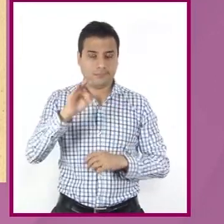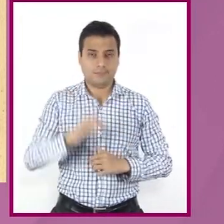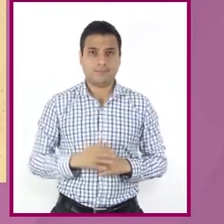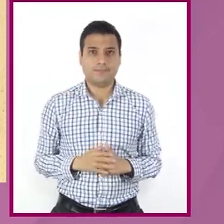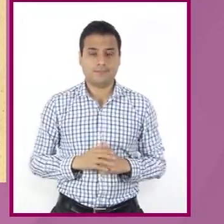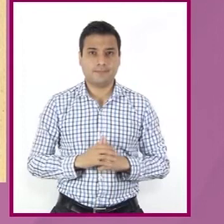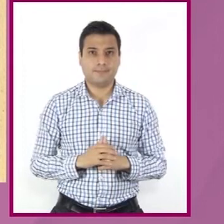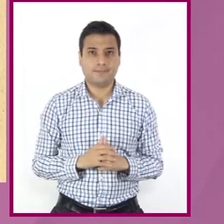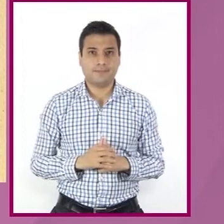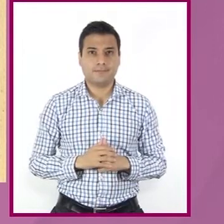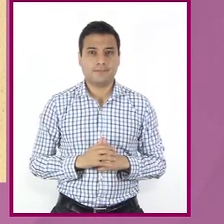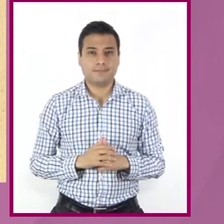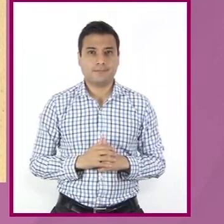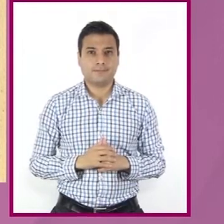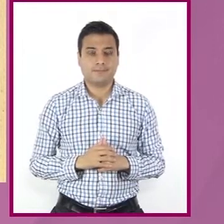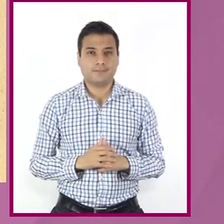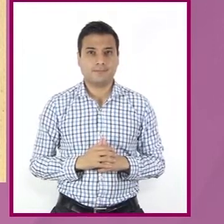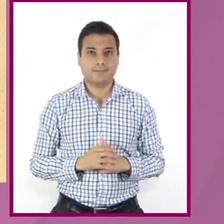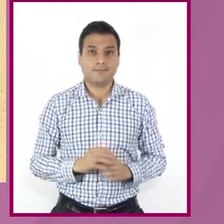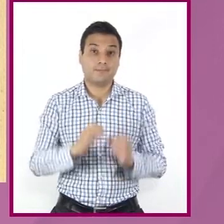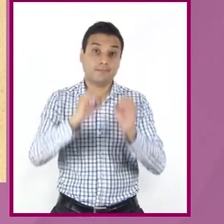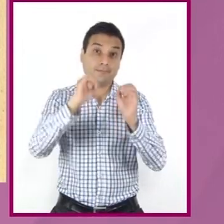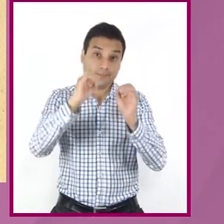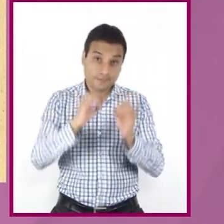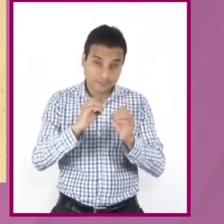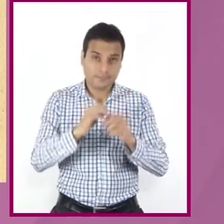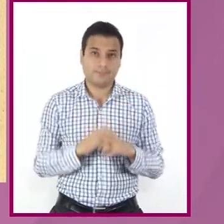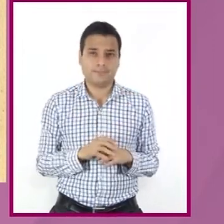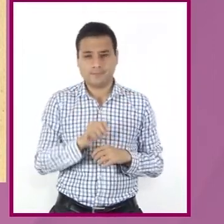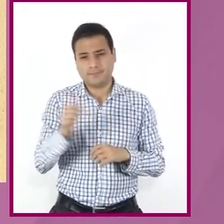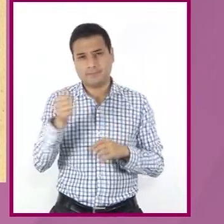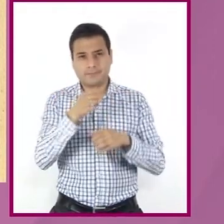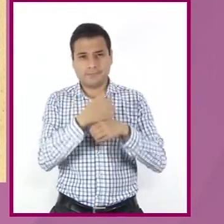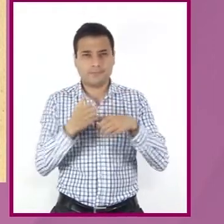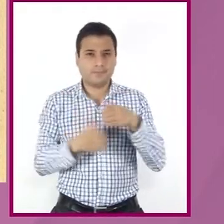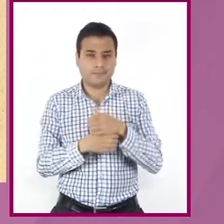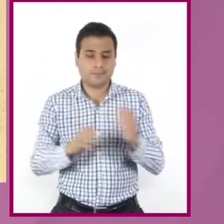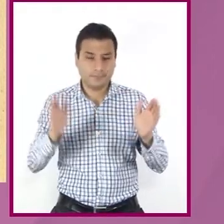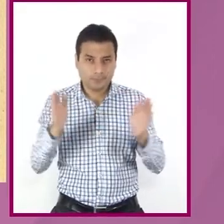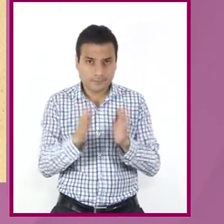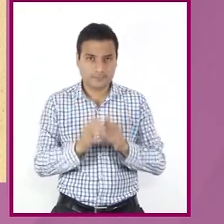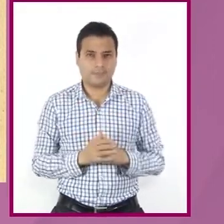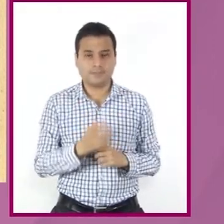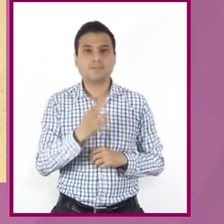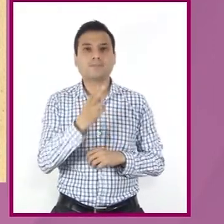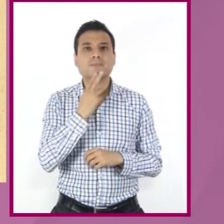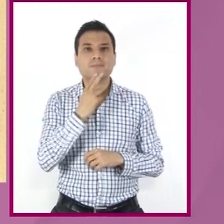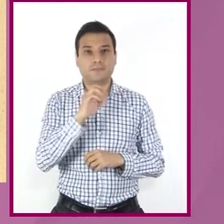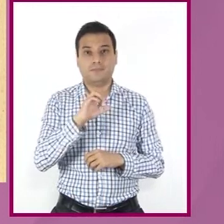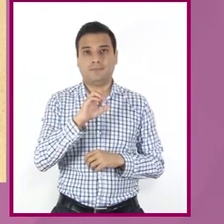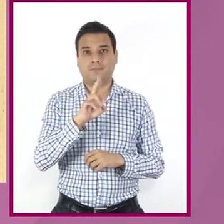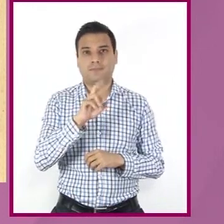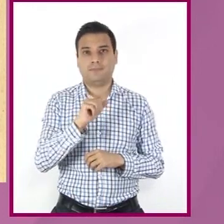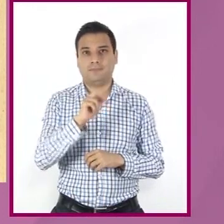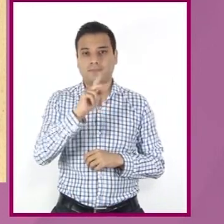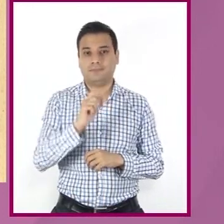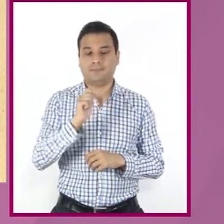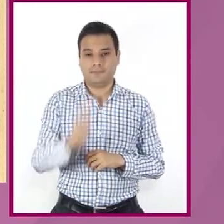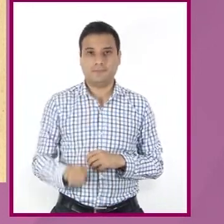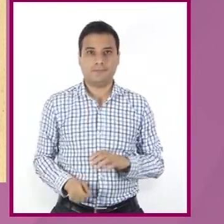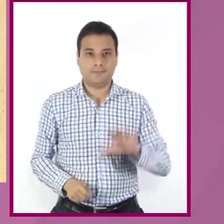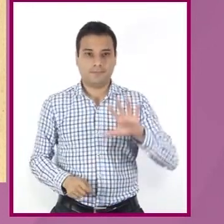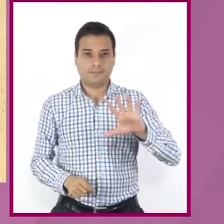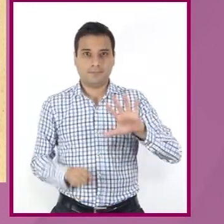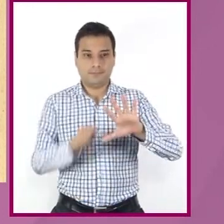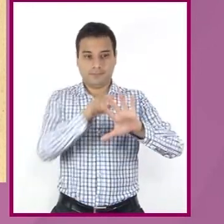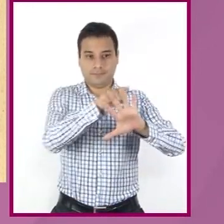medio. Para mediciones horizontales más pequeñas, usaba la cuarta, que es la longitud entre el dedo meñique